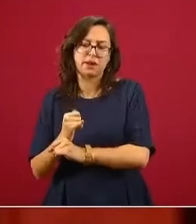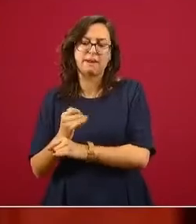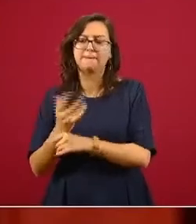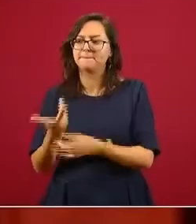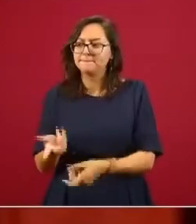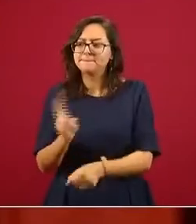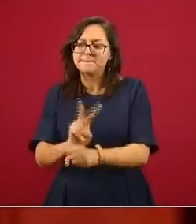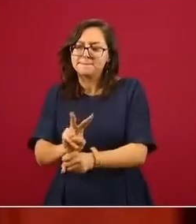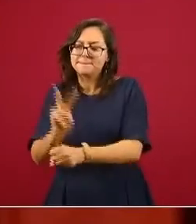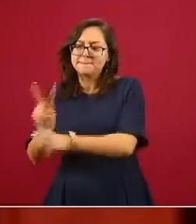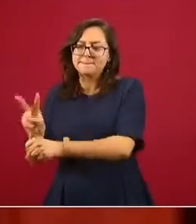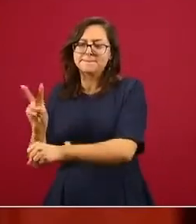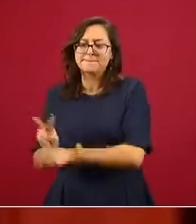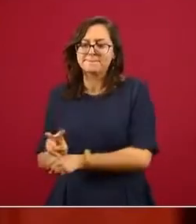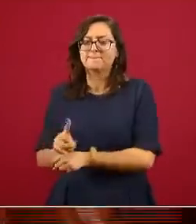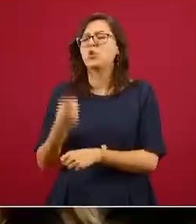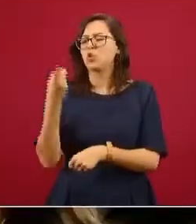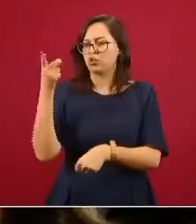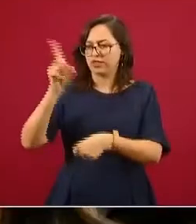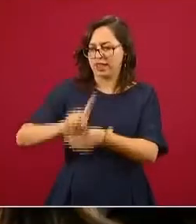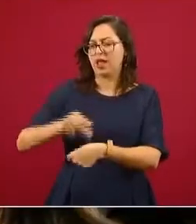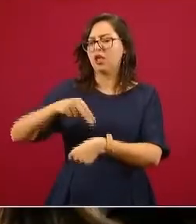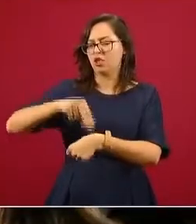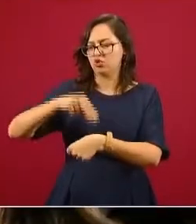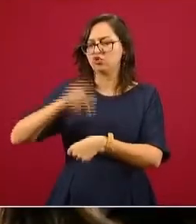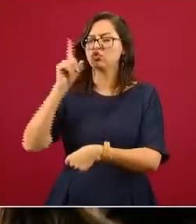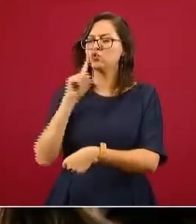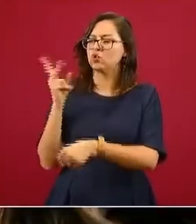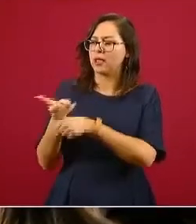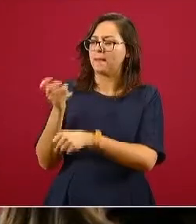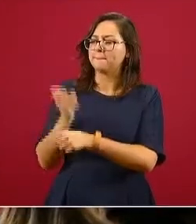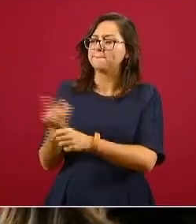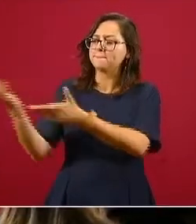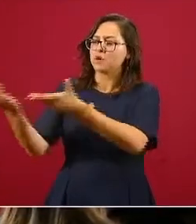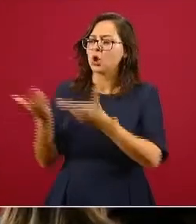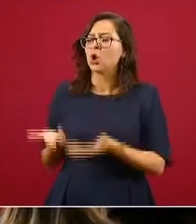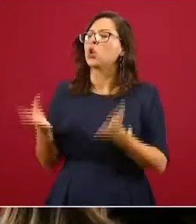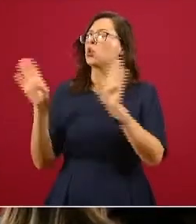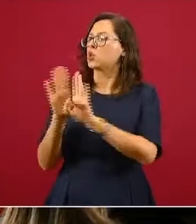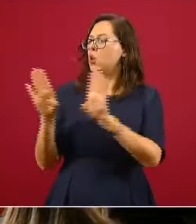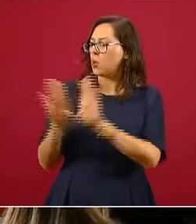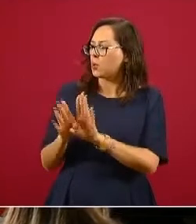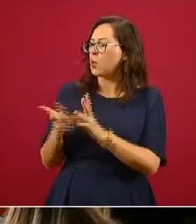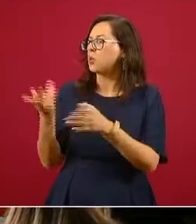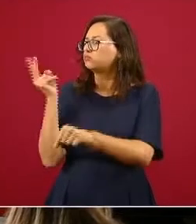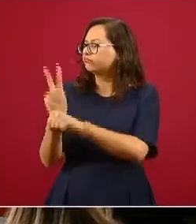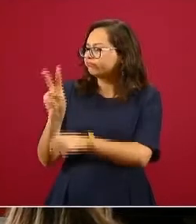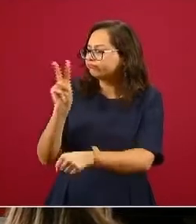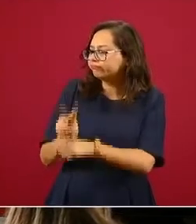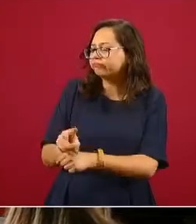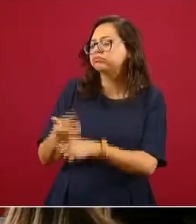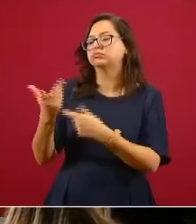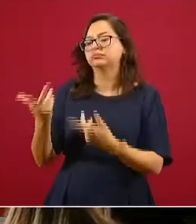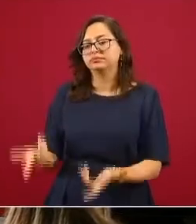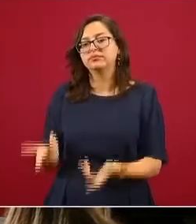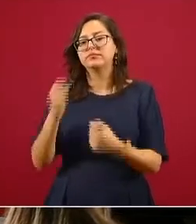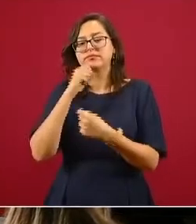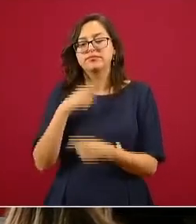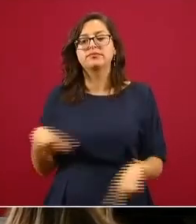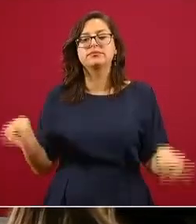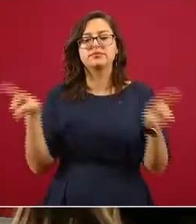distintos medios. El día que venga la doctora vamos a hablar sobre métodos contemporáneos de inteligencia epidemiológica,